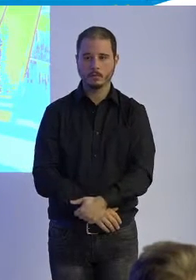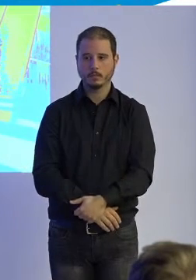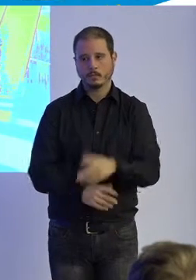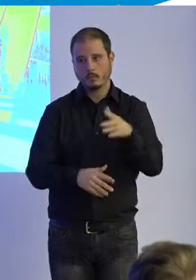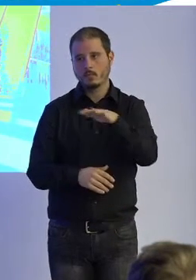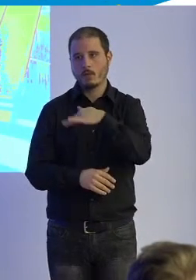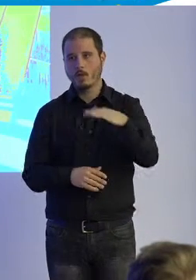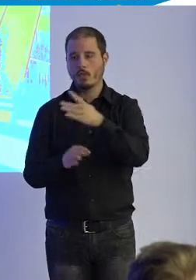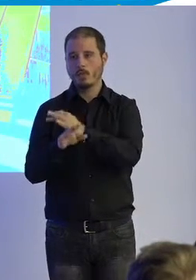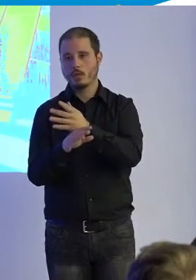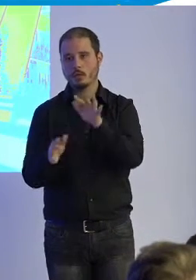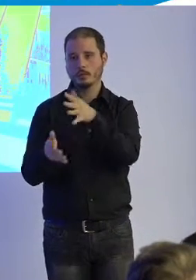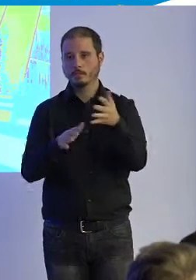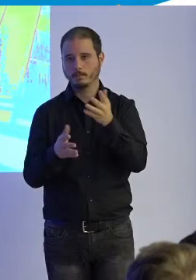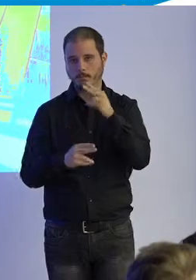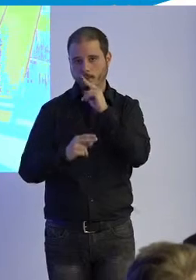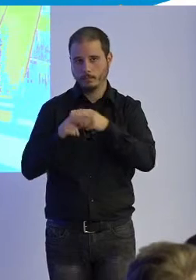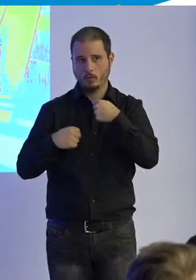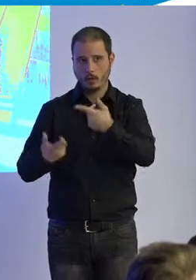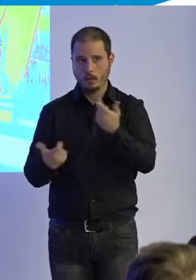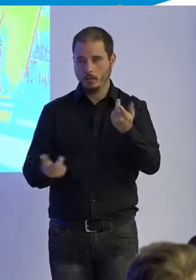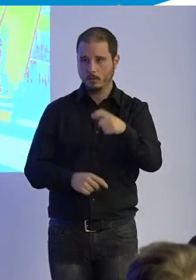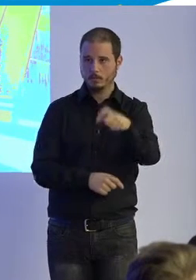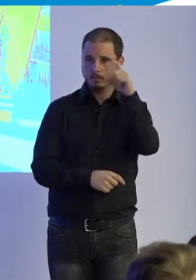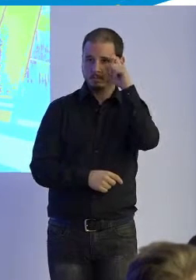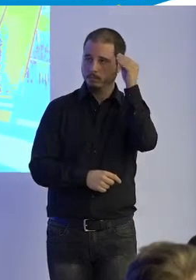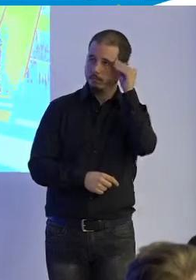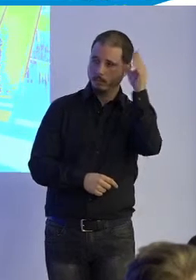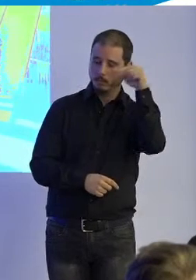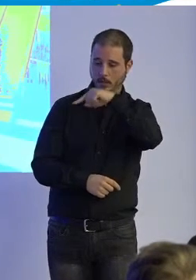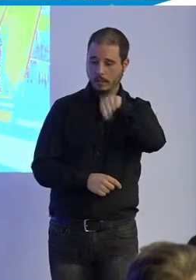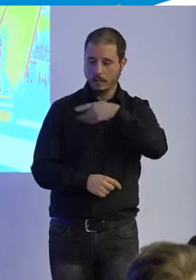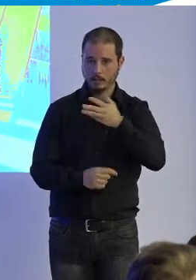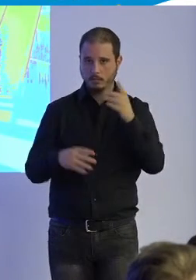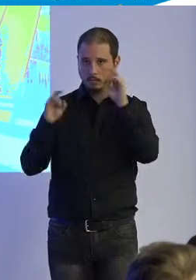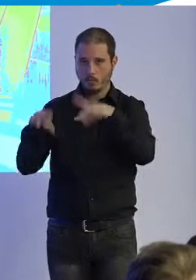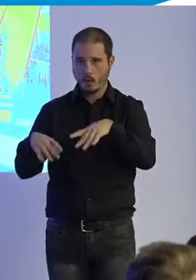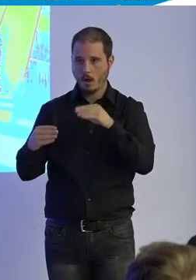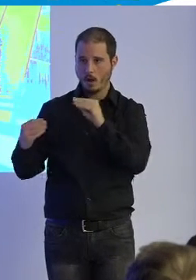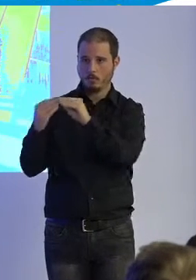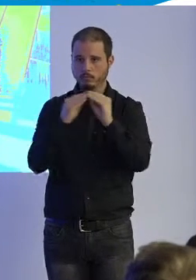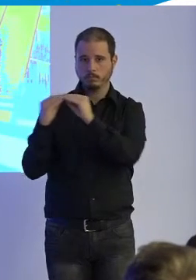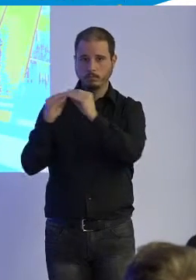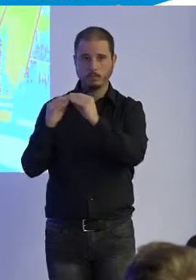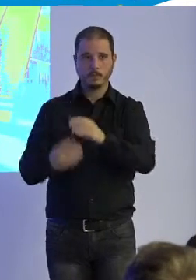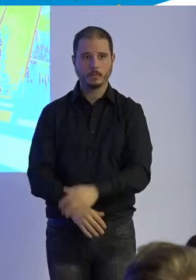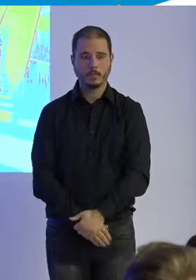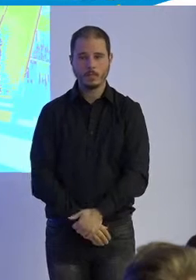vamos a llamar, de juego, en la misma zona de interacción, ¿vale? Multidispositivo, por supuesto.